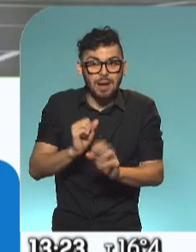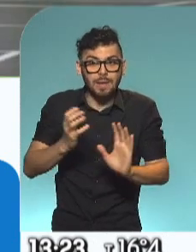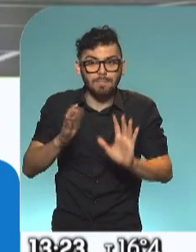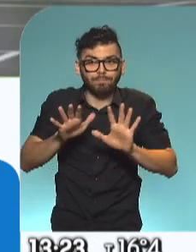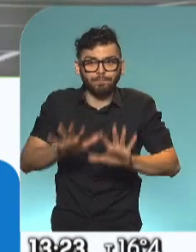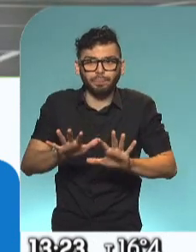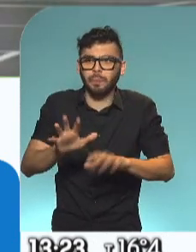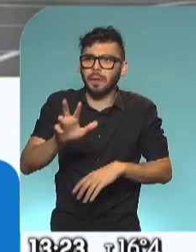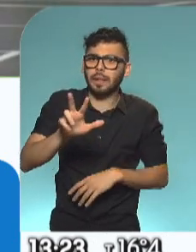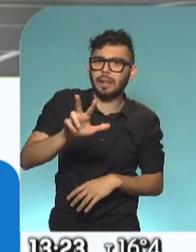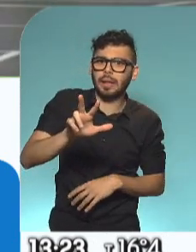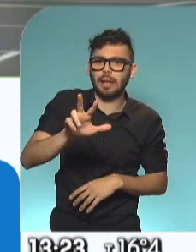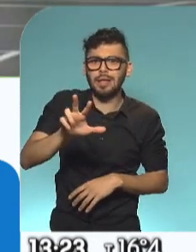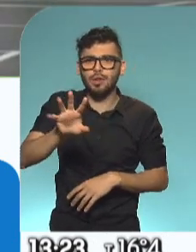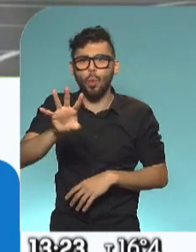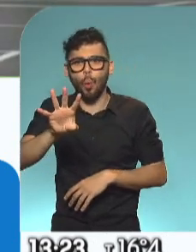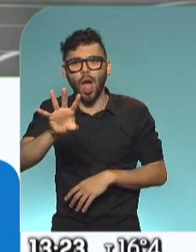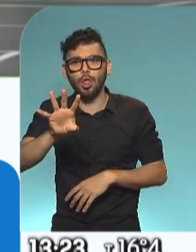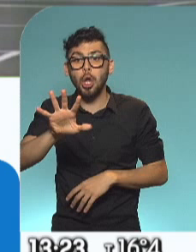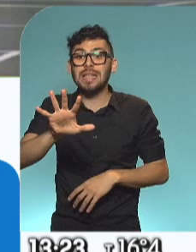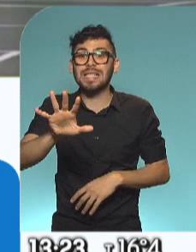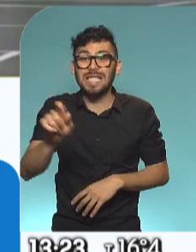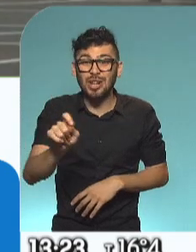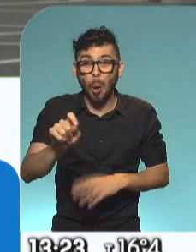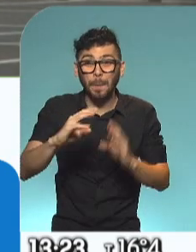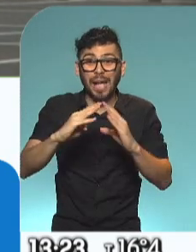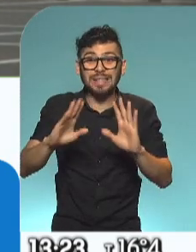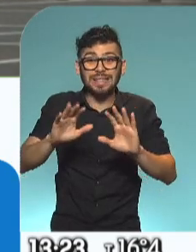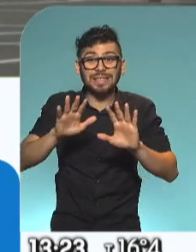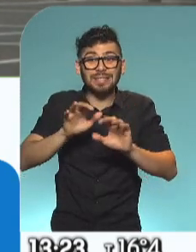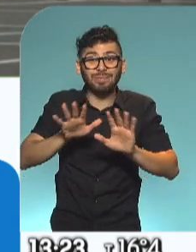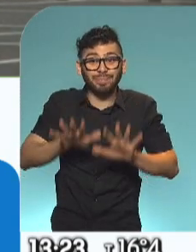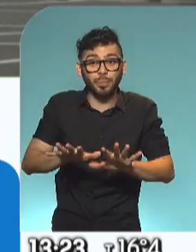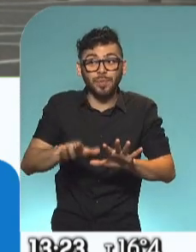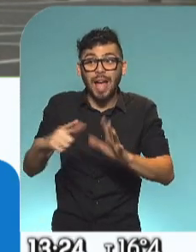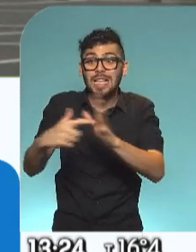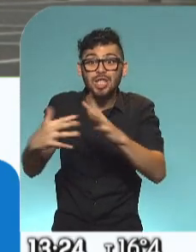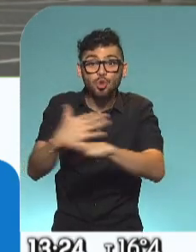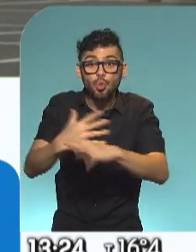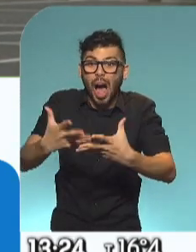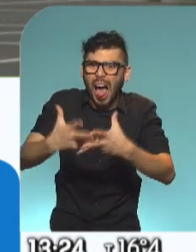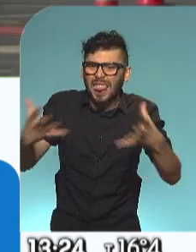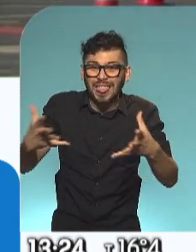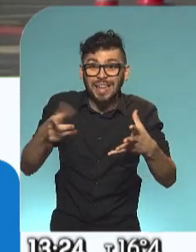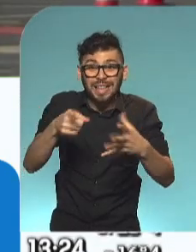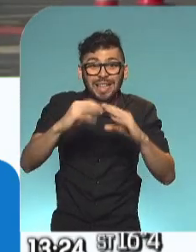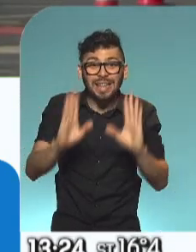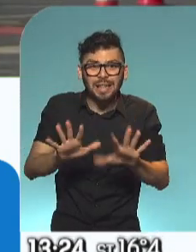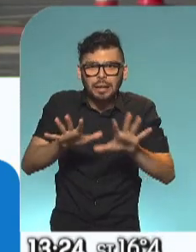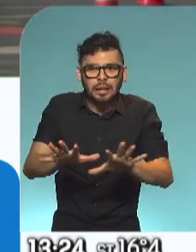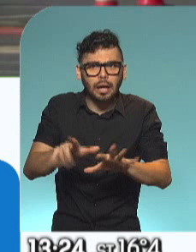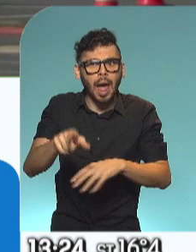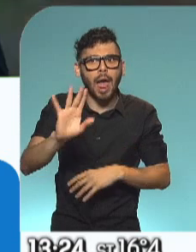por 3, 4, 5 meses, eso en una gran ciudad es inusual. ¿Me oyen